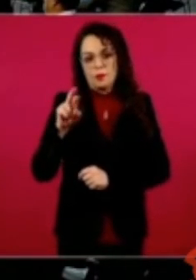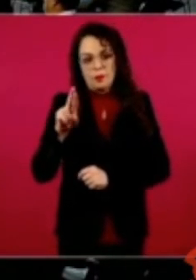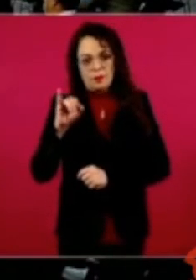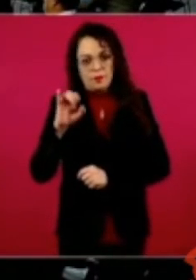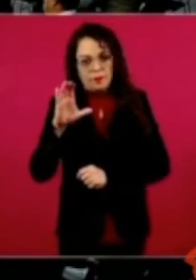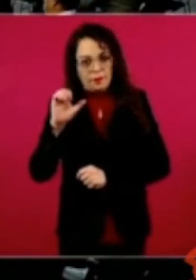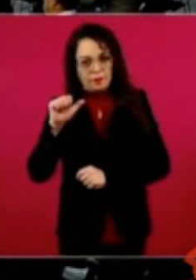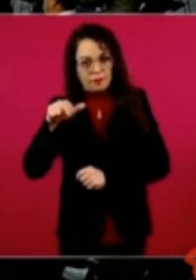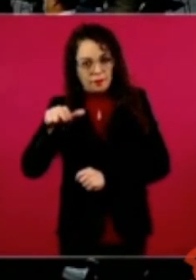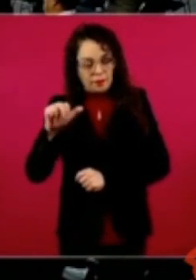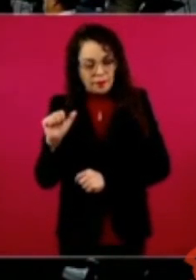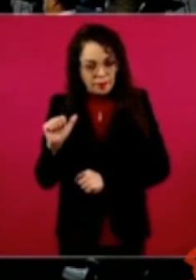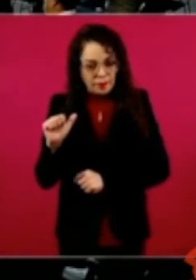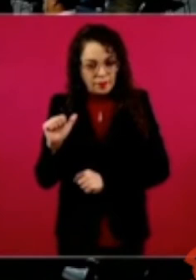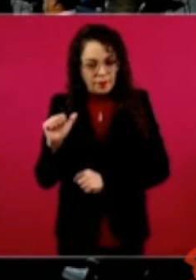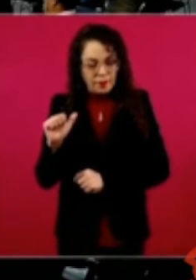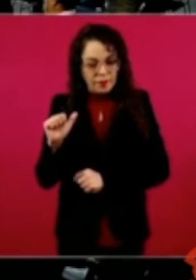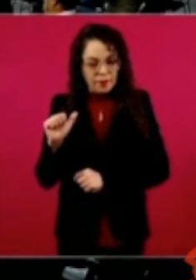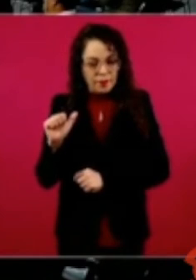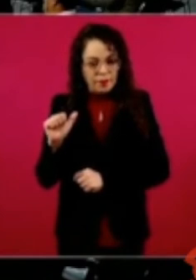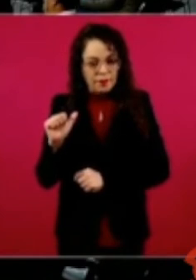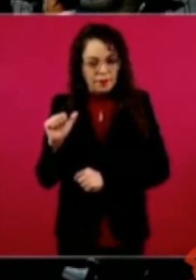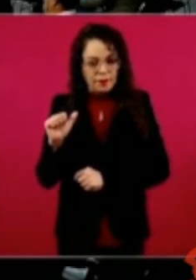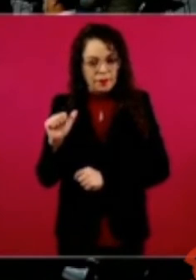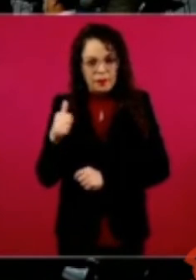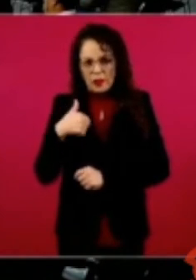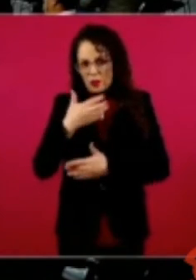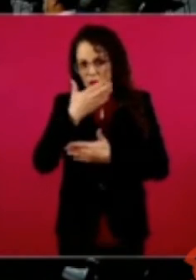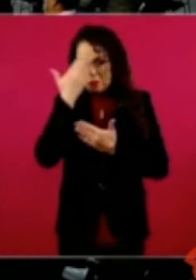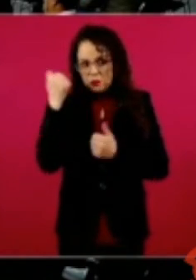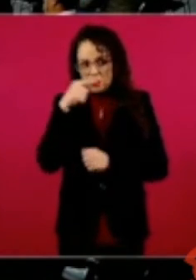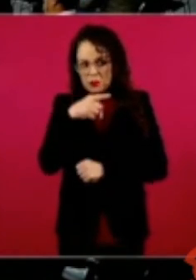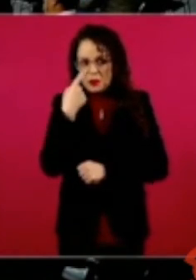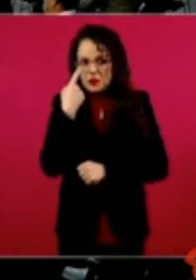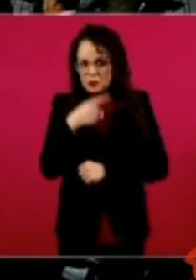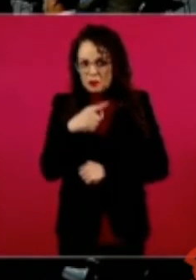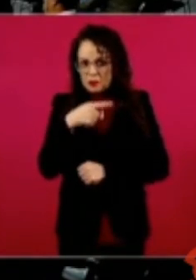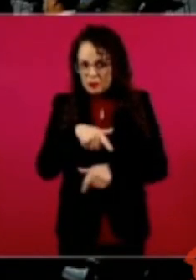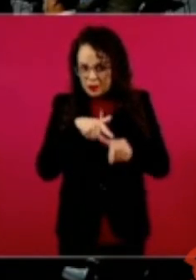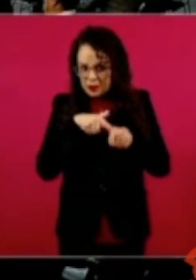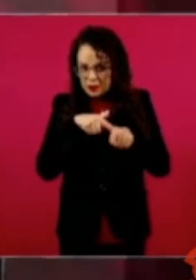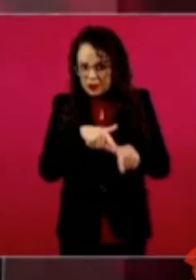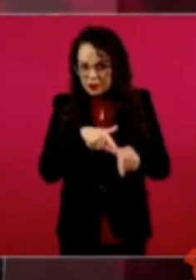Y no sé si siguieron ordenándolo porque lo pararon.